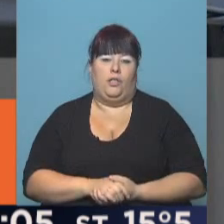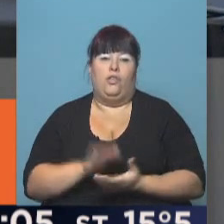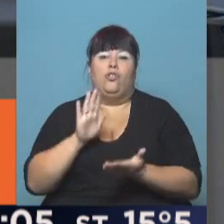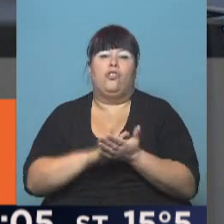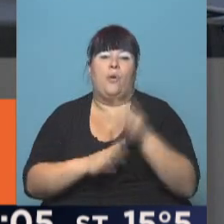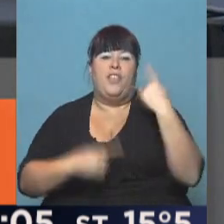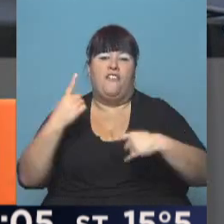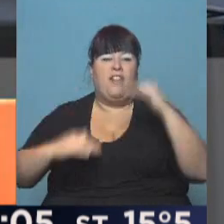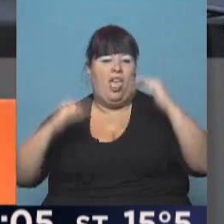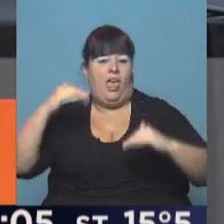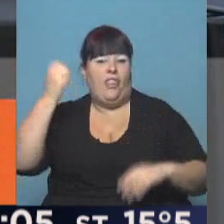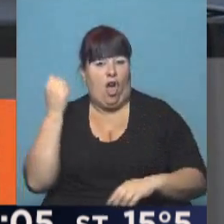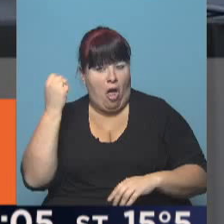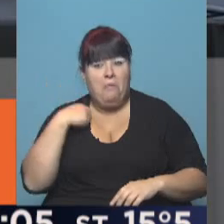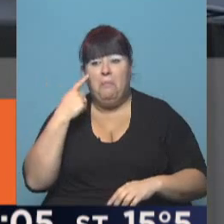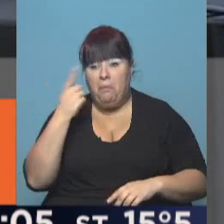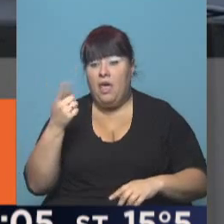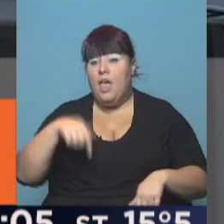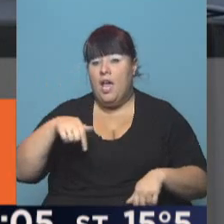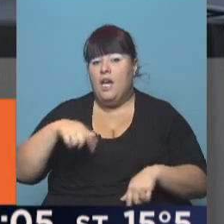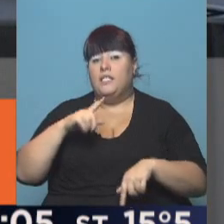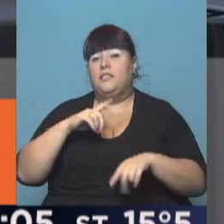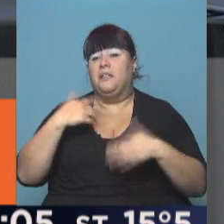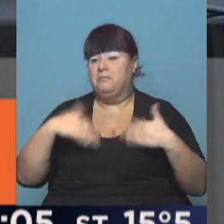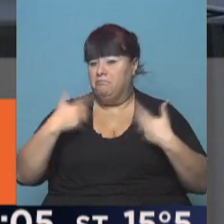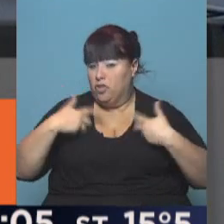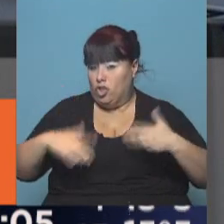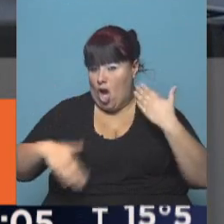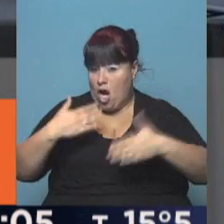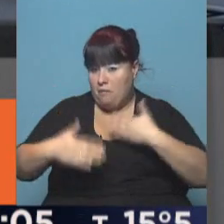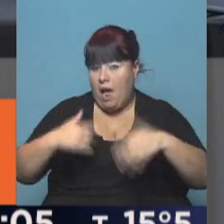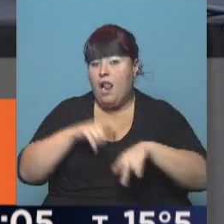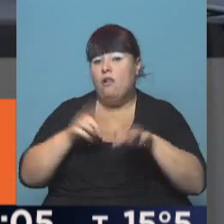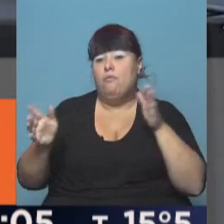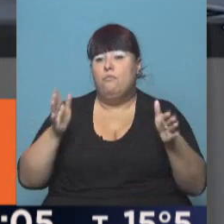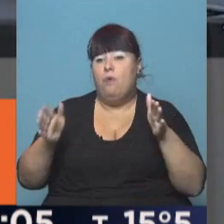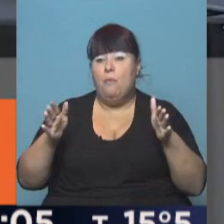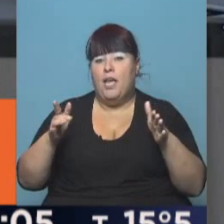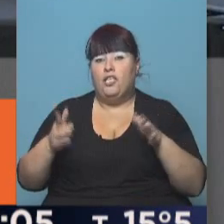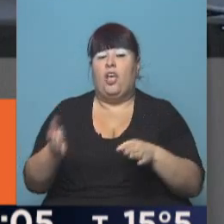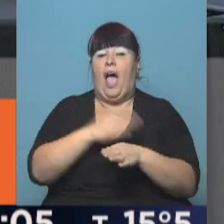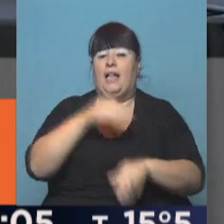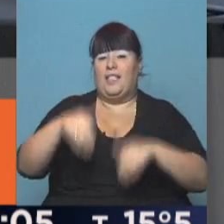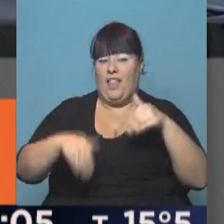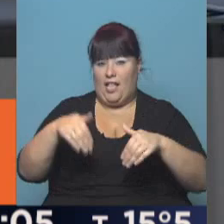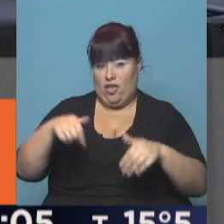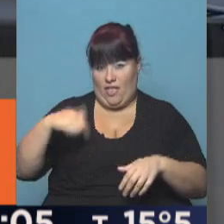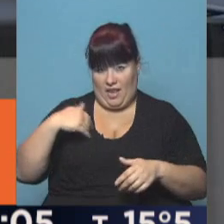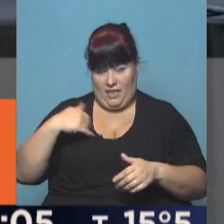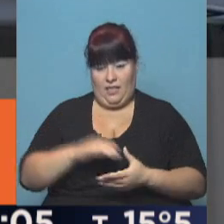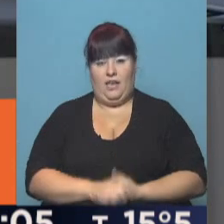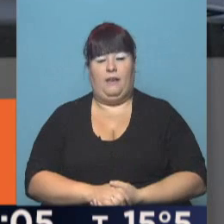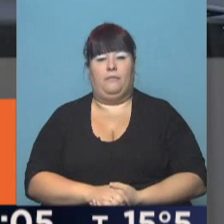sobre las variables económicas, realmente vemos que estamos transitando con absoluta normalidad el periodo preelectoral en la